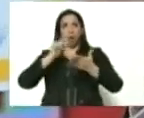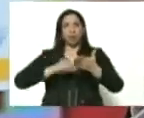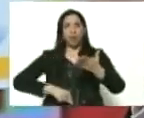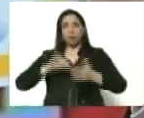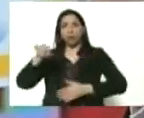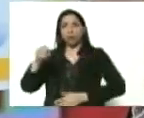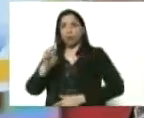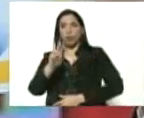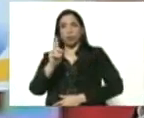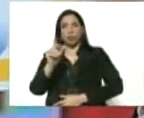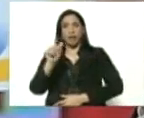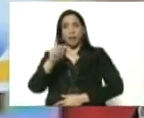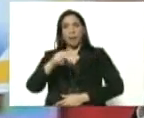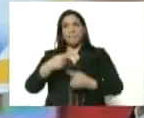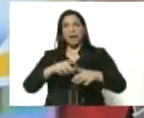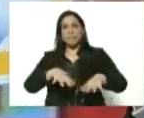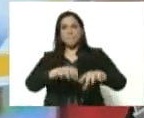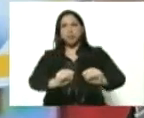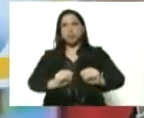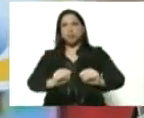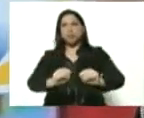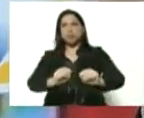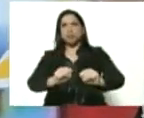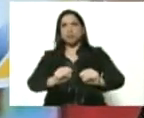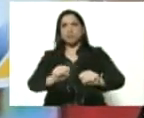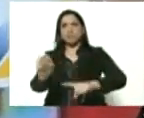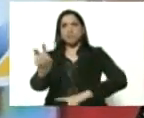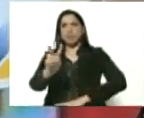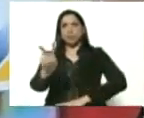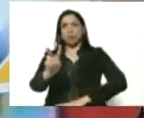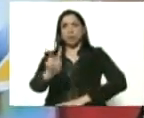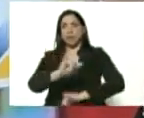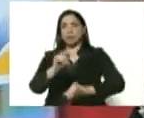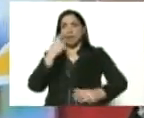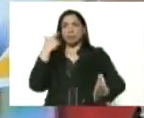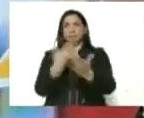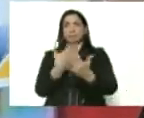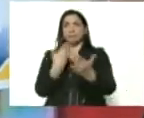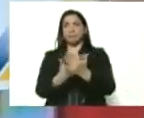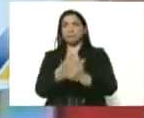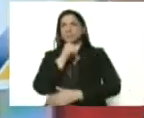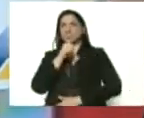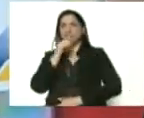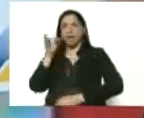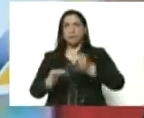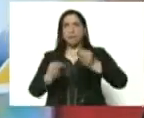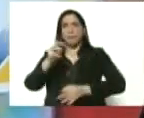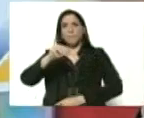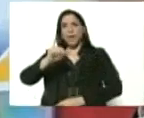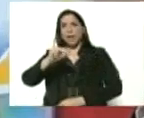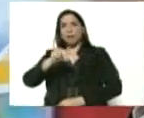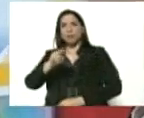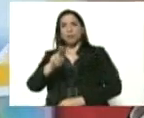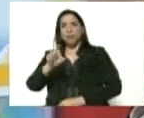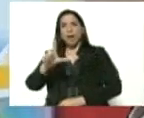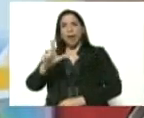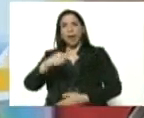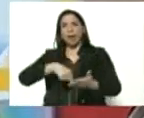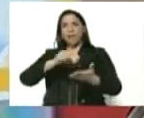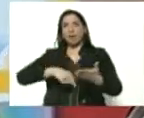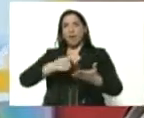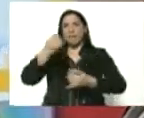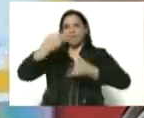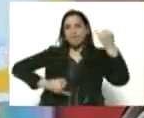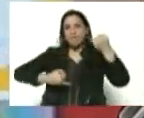Jordan Goodrow para una invasión a la carta en Venezuela tuvo testigo formal. El abogado Manuel J. Retureta, cuya firma es la última